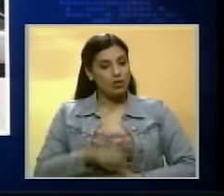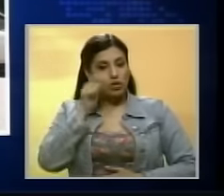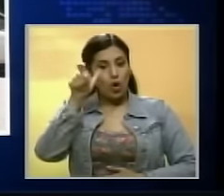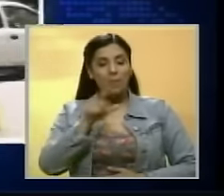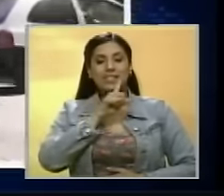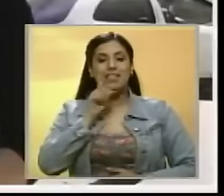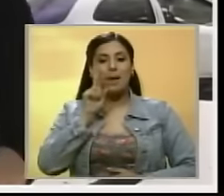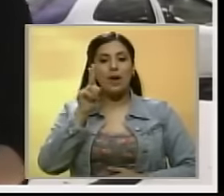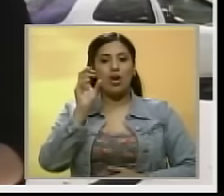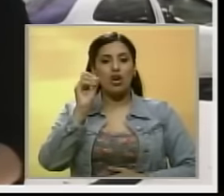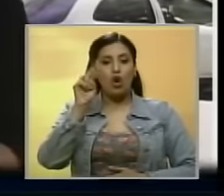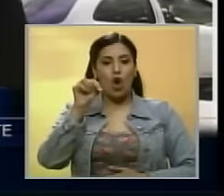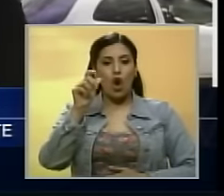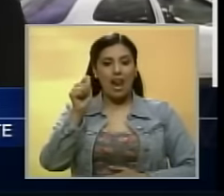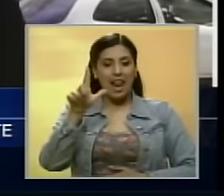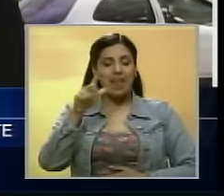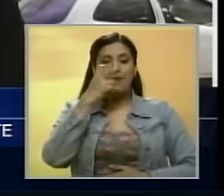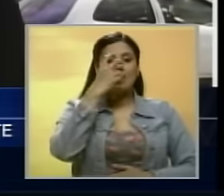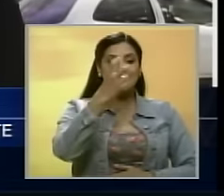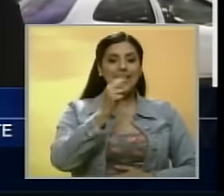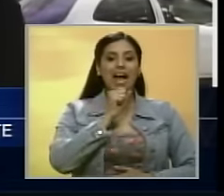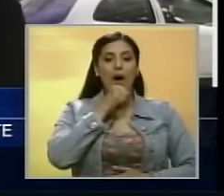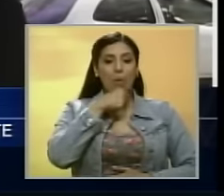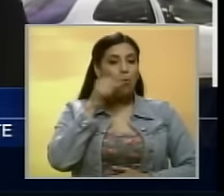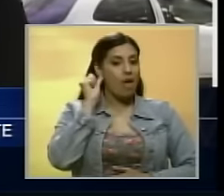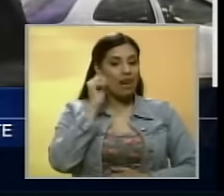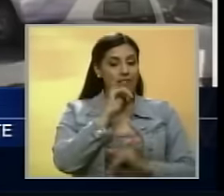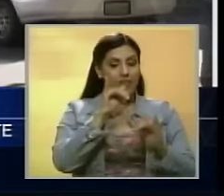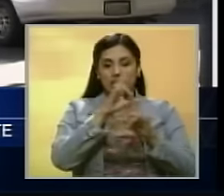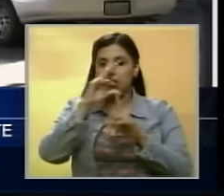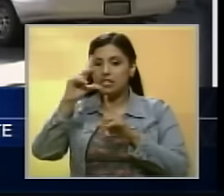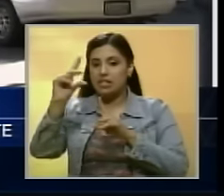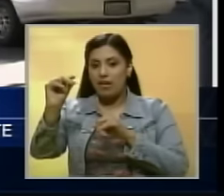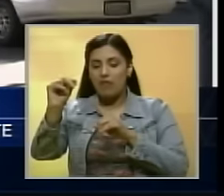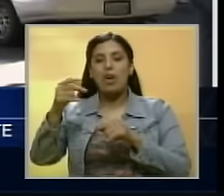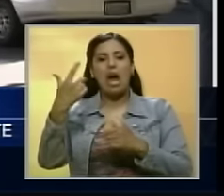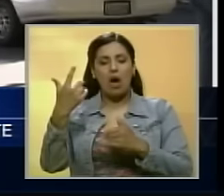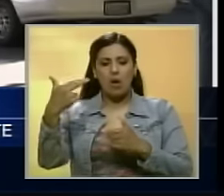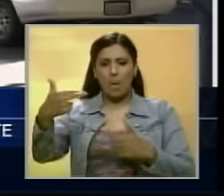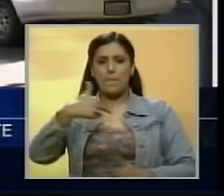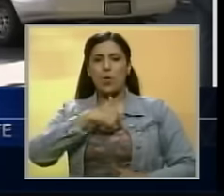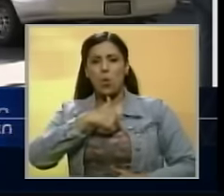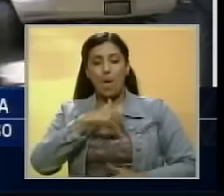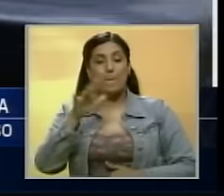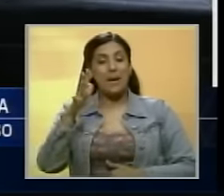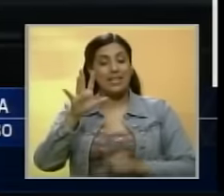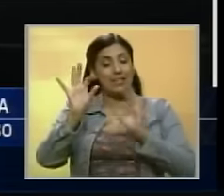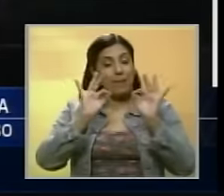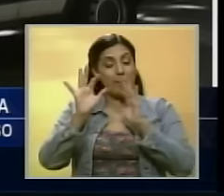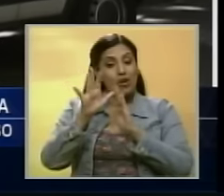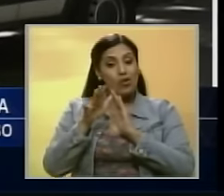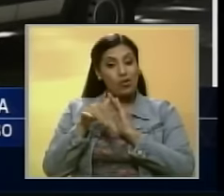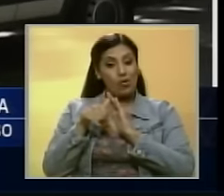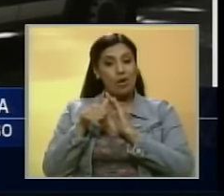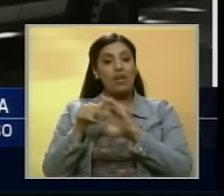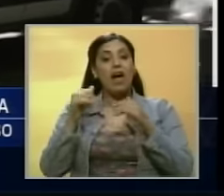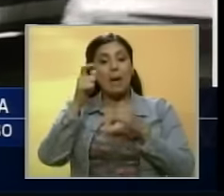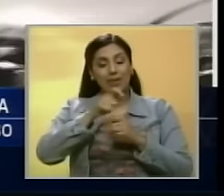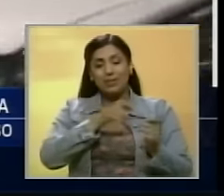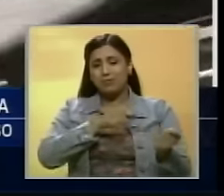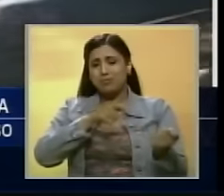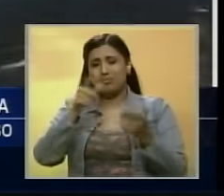useche salió de casa de su abuela ubicada en la Vega y fue interceptado por delincuentes que le dispararon en el pecho Se presume que para robarlo la víctima fue